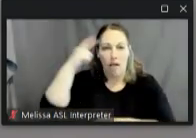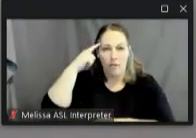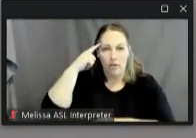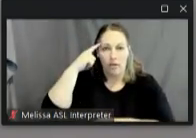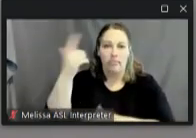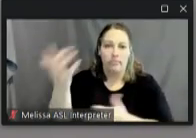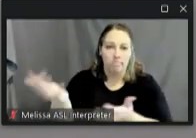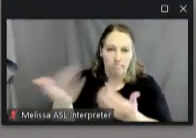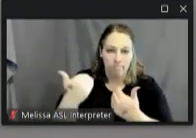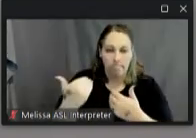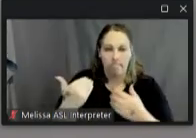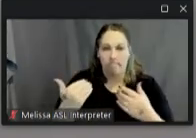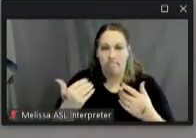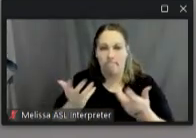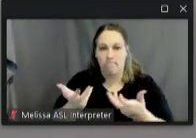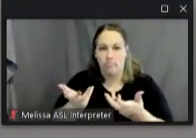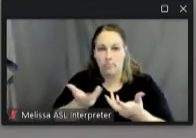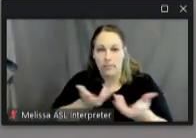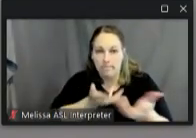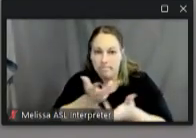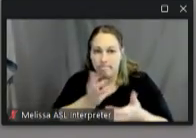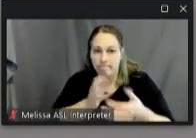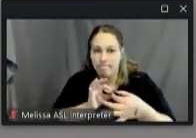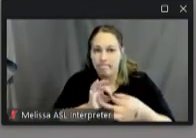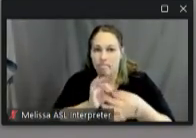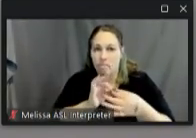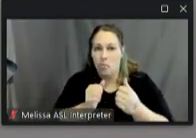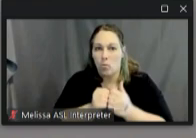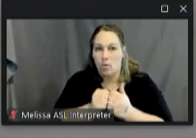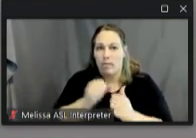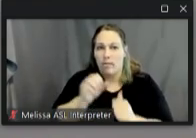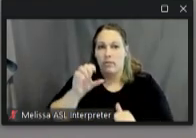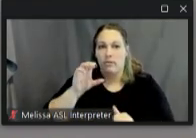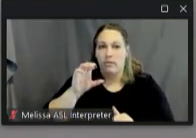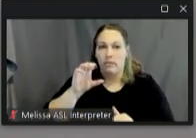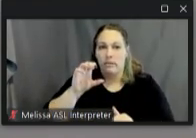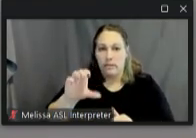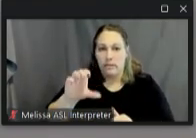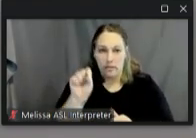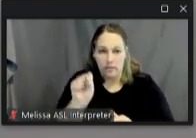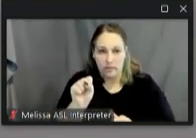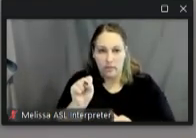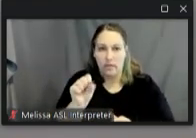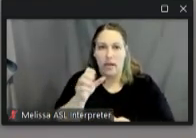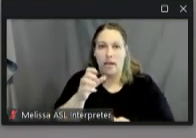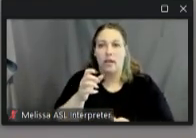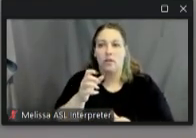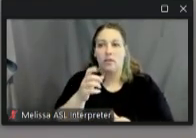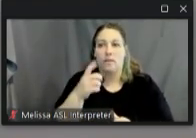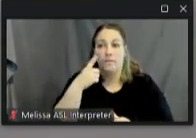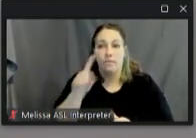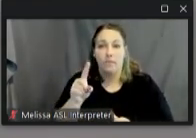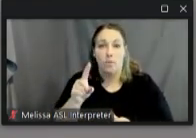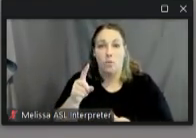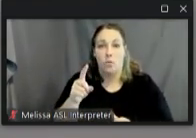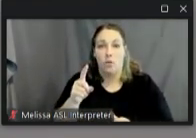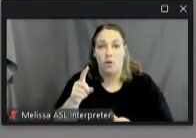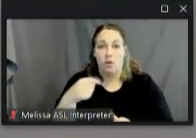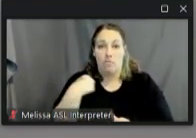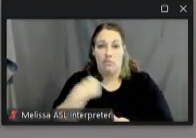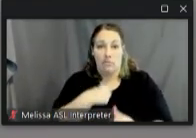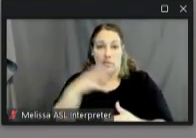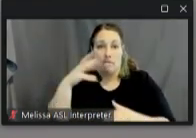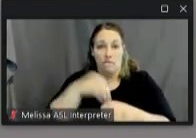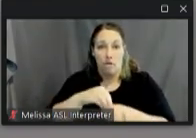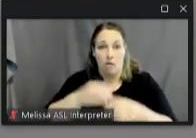decisiones, de la construcción de protocolos, la construcción de espacios, programas y políticas públicas para el bienestar